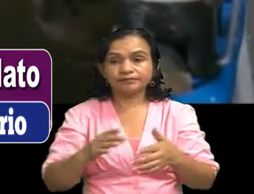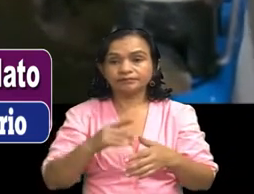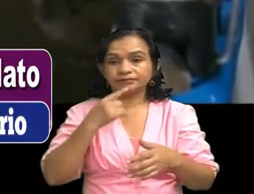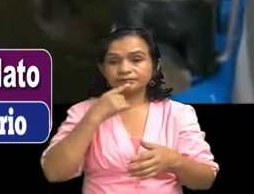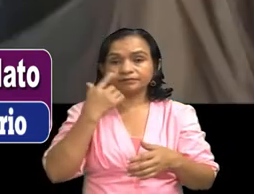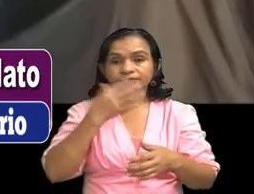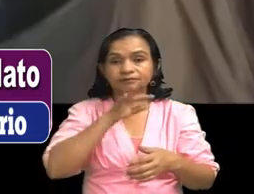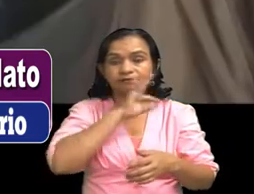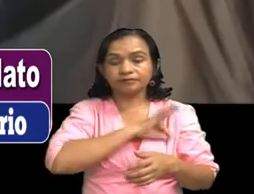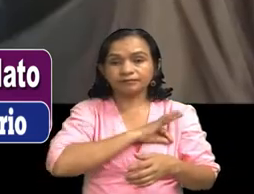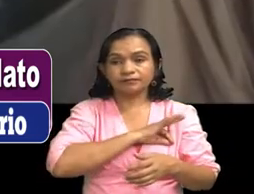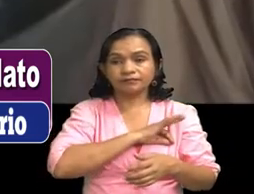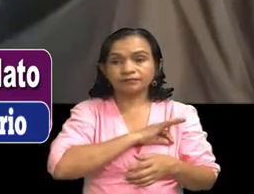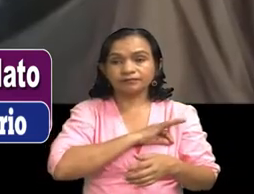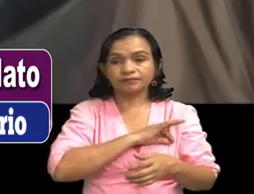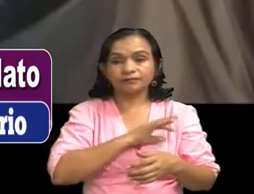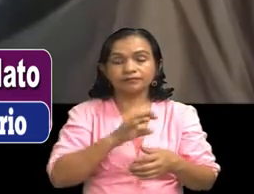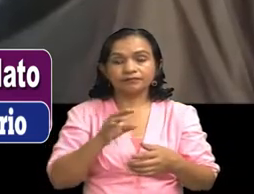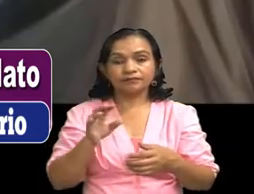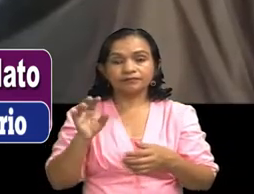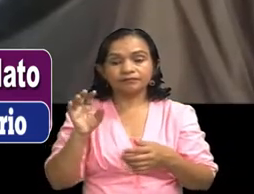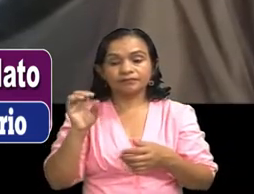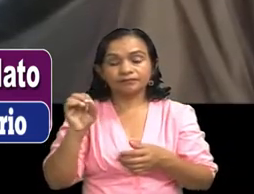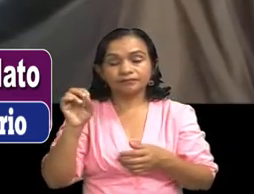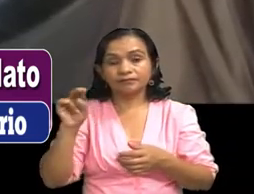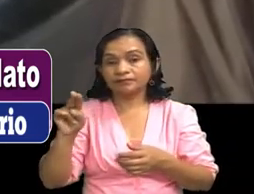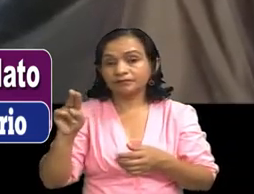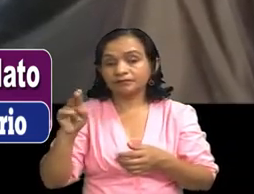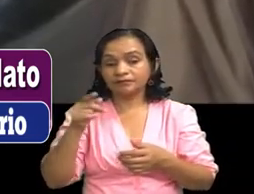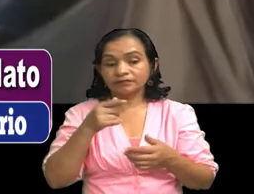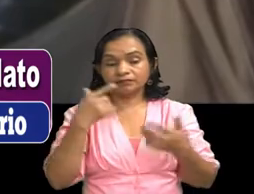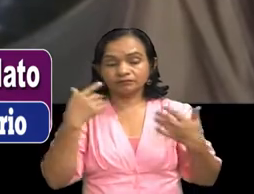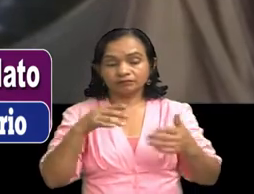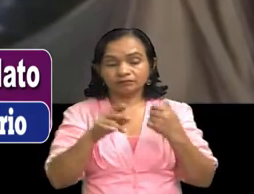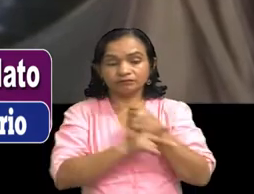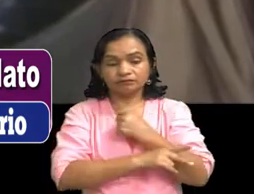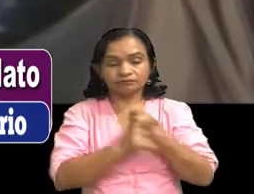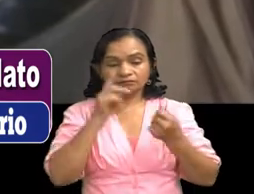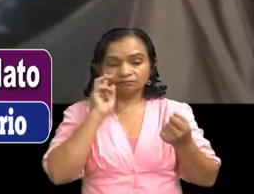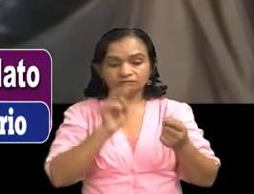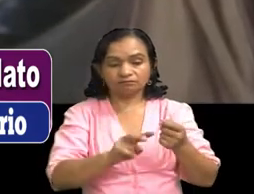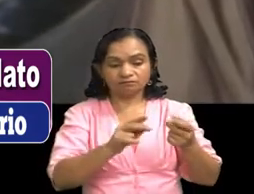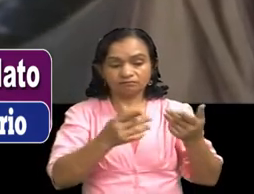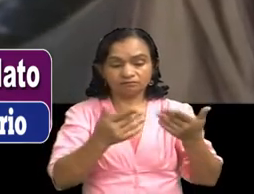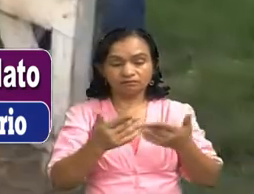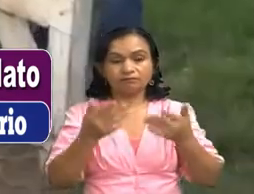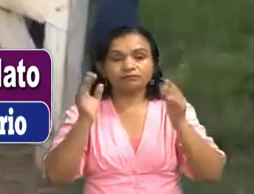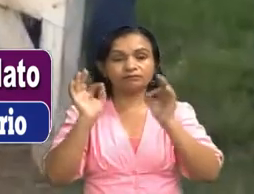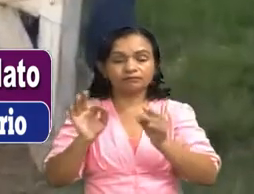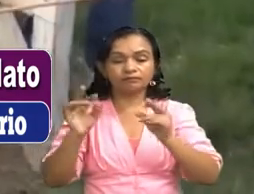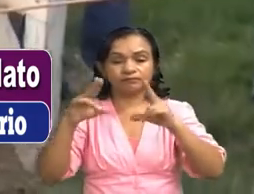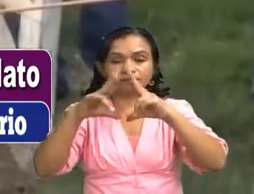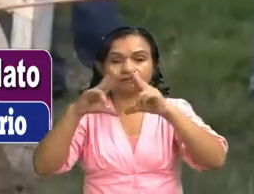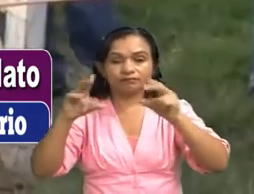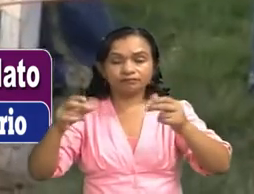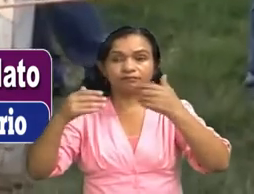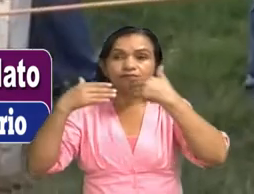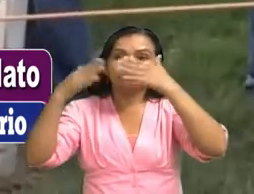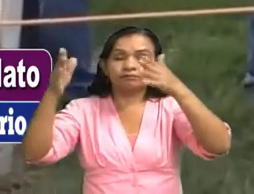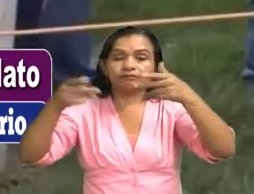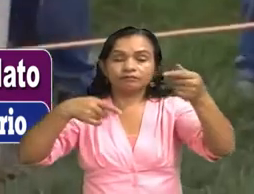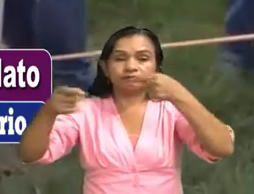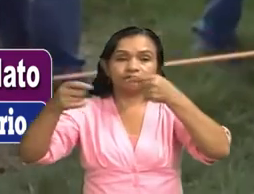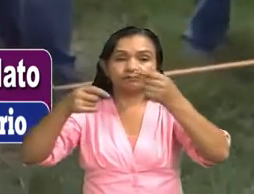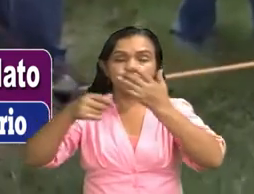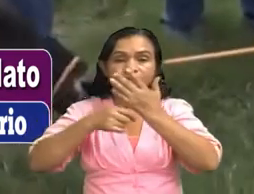es más exigente, creo, que la Unión Europea. En su sistema. Y lo logramos clasificar y tenemos la apertura para el mercado de